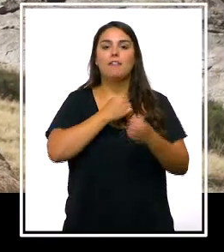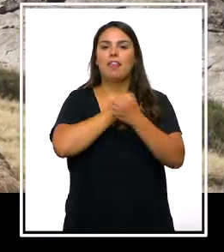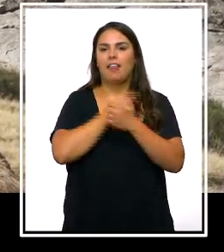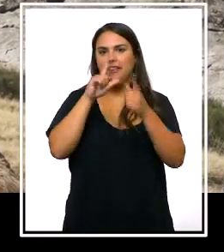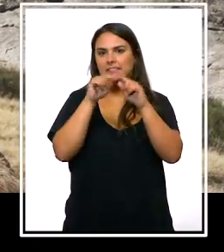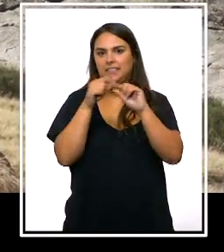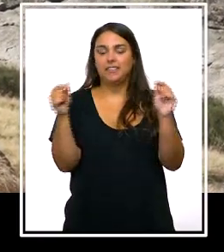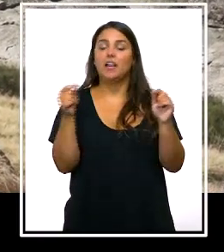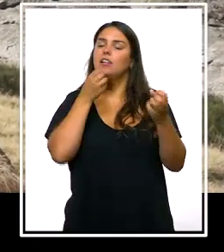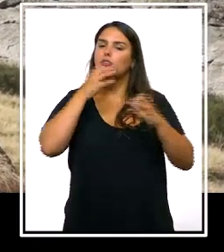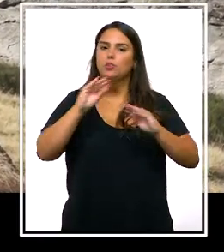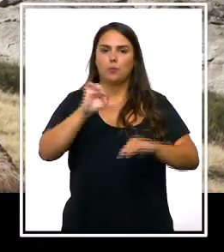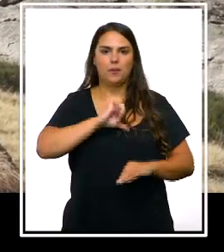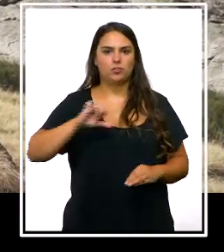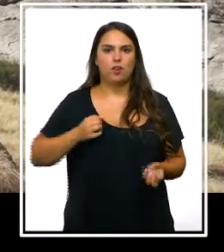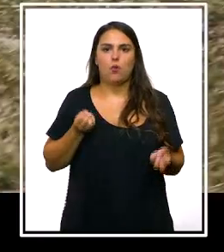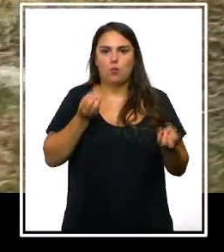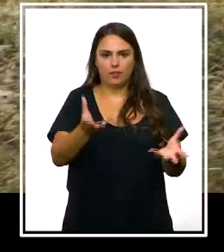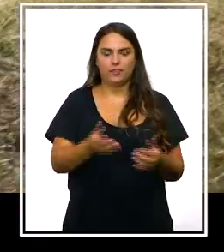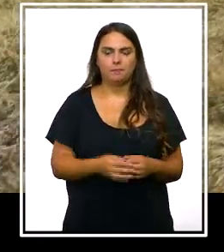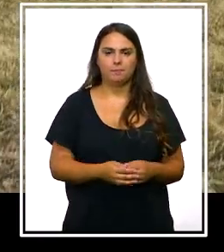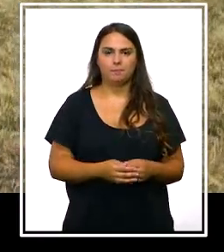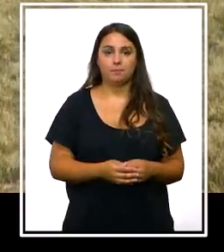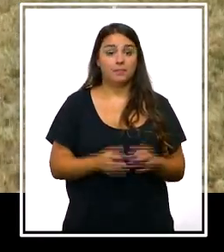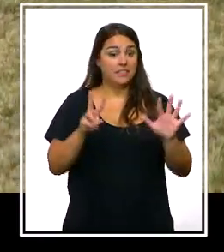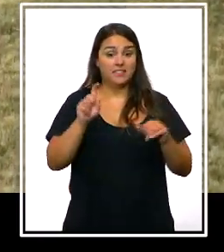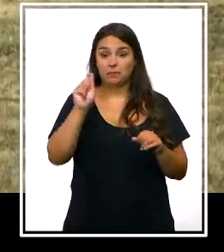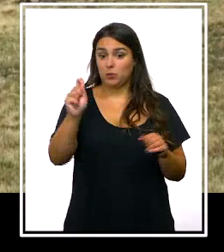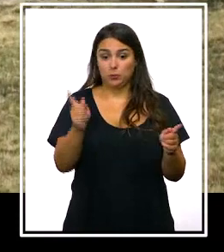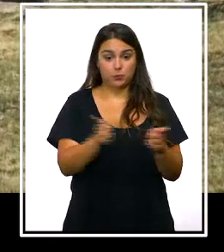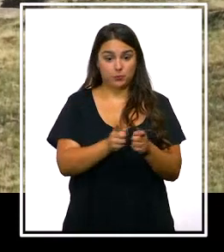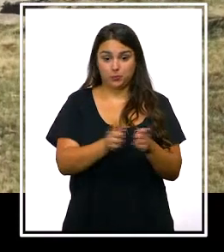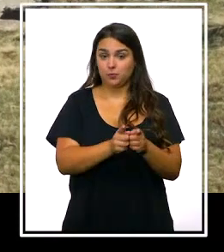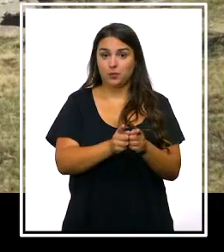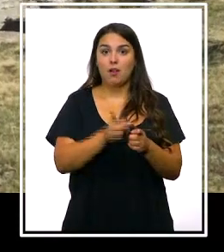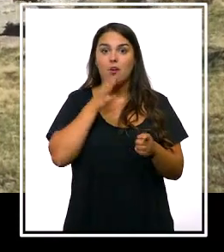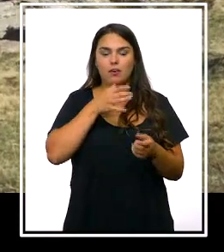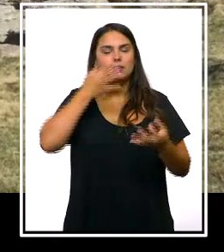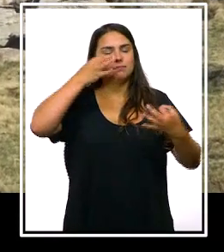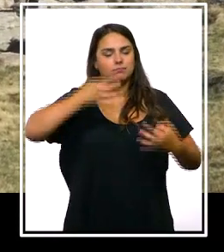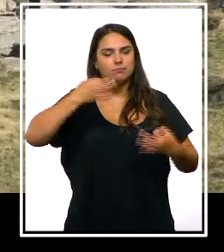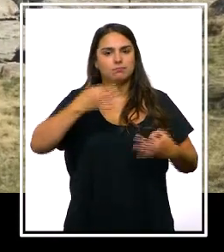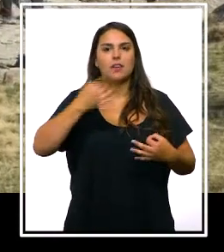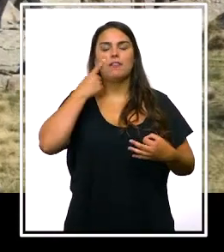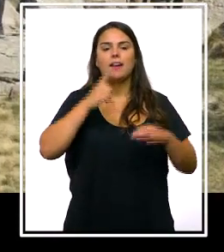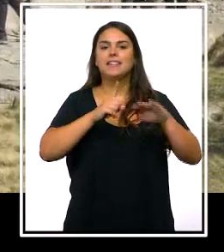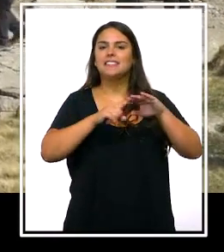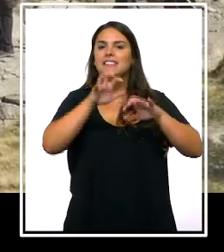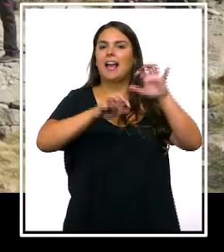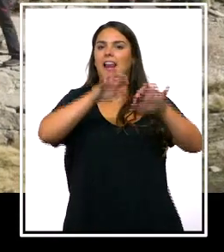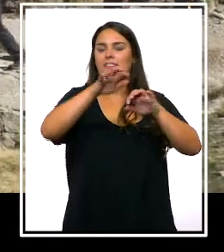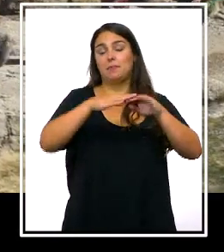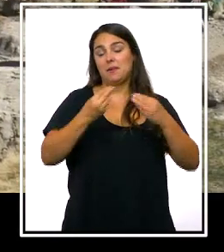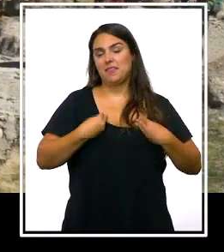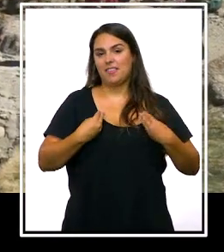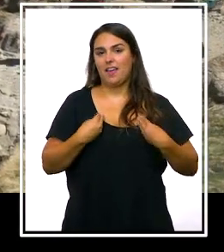Estrellas su motivadora historia personal, contando en apenas 7 minutos de metraje la verdadera dimensión que la escalada ha ido